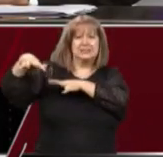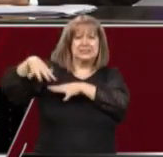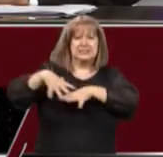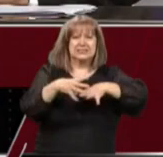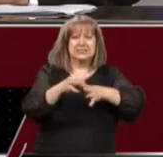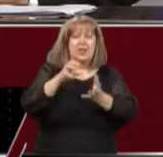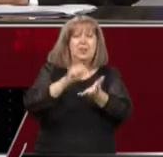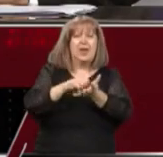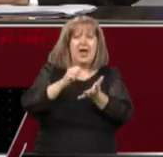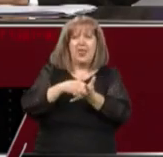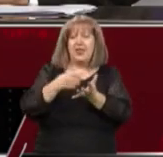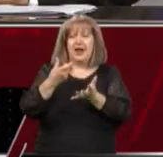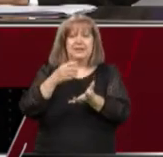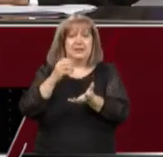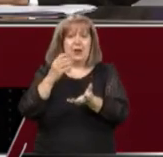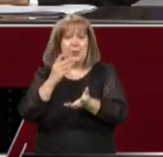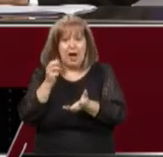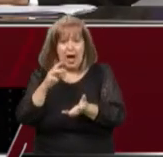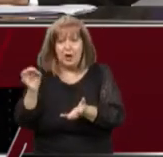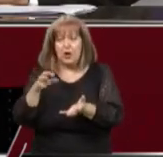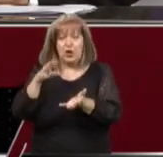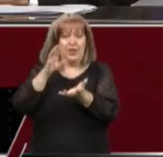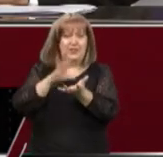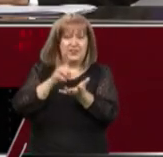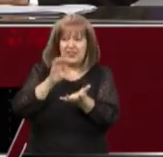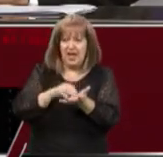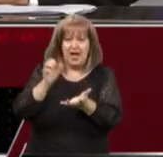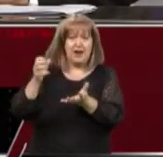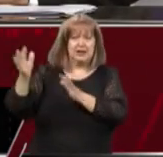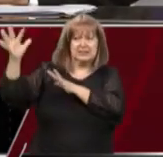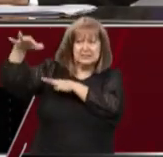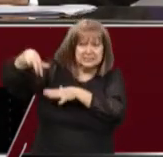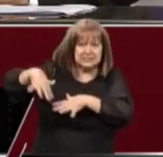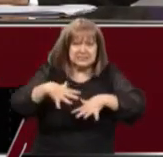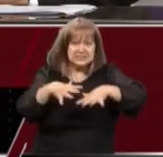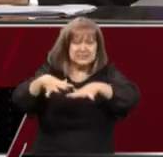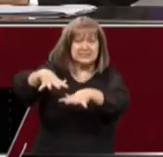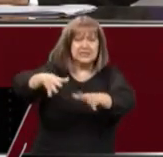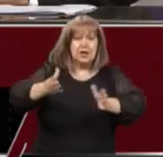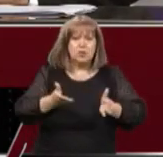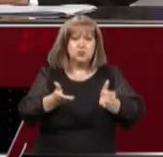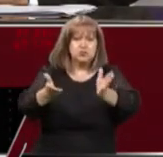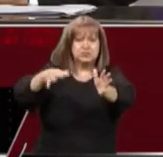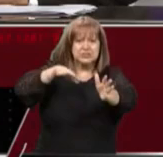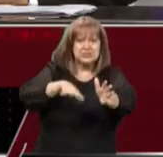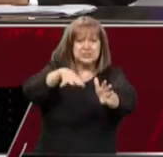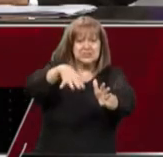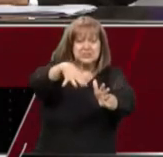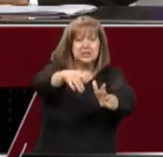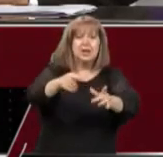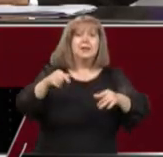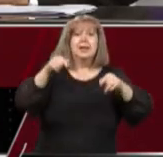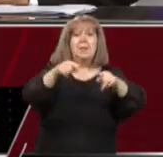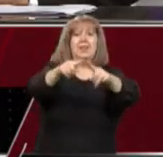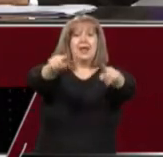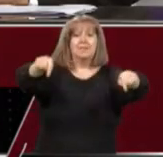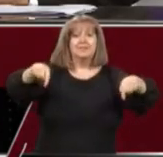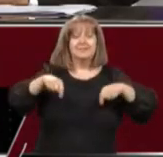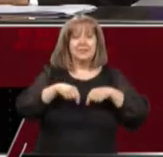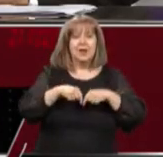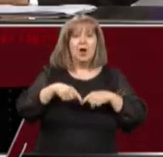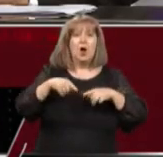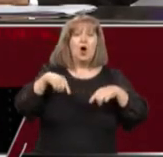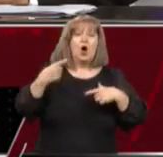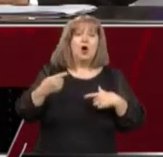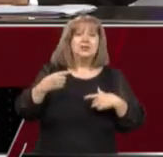igual que el otro a veces a veces hablamos cuando hablen la potrerillo la compuerta también nos